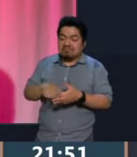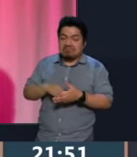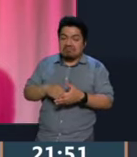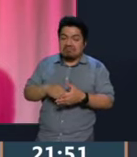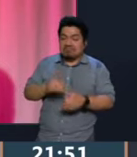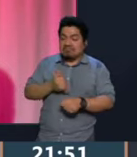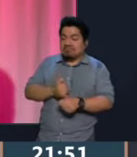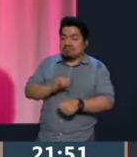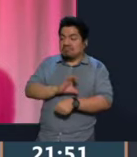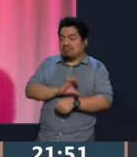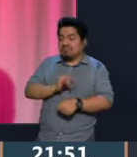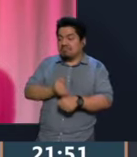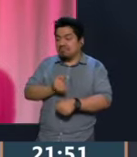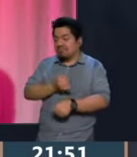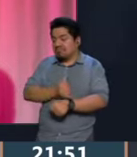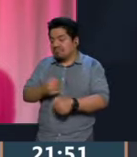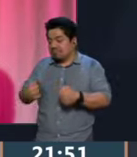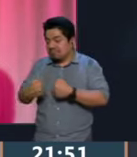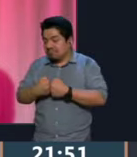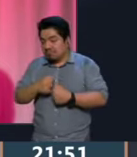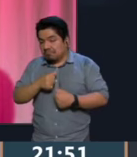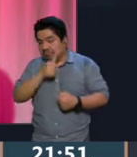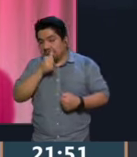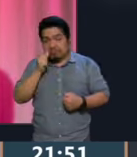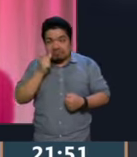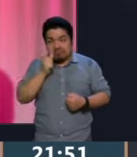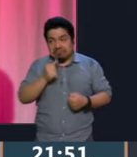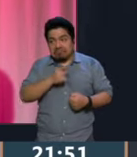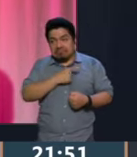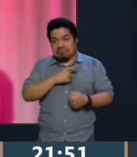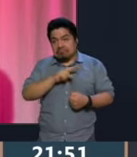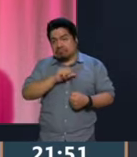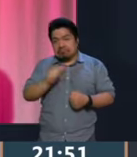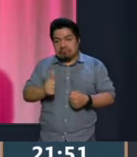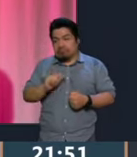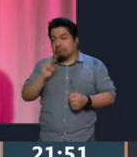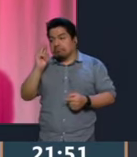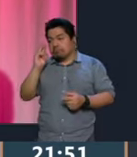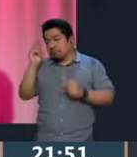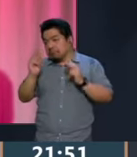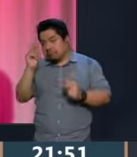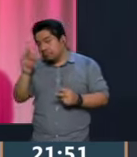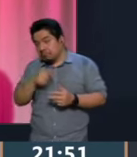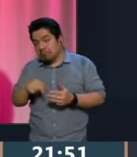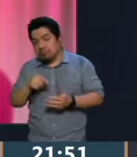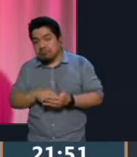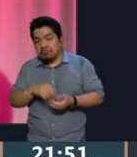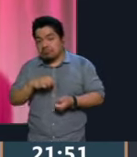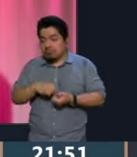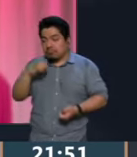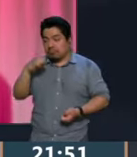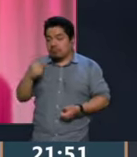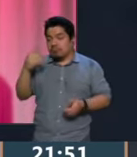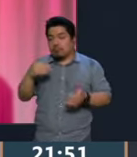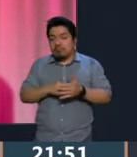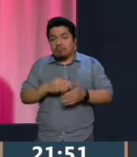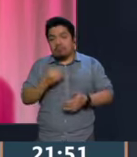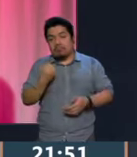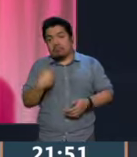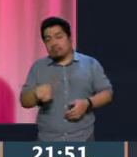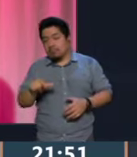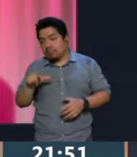de Iztacalco, Iztapalapa con Benito Juárez, pero pues no han visitado, por ejemplo, Constitución de 1917, donde ahí la